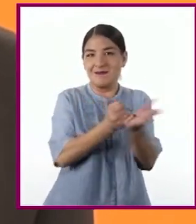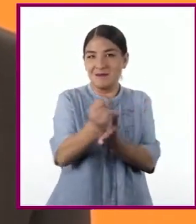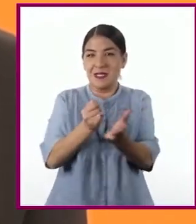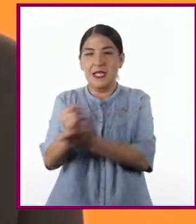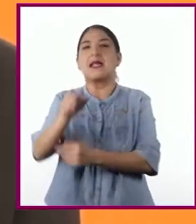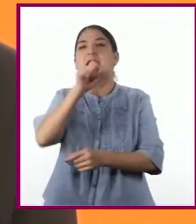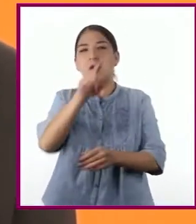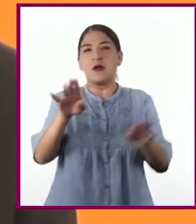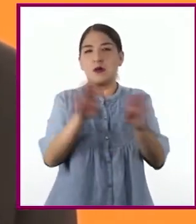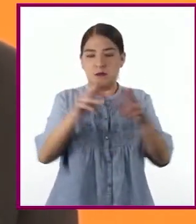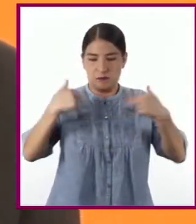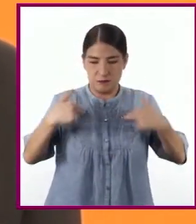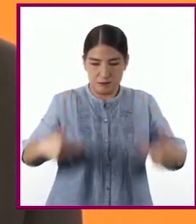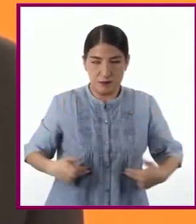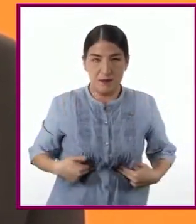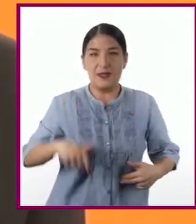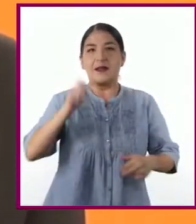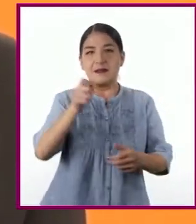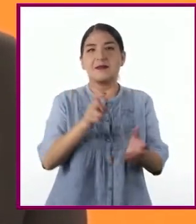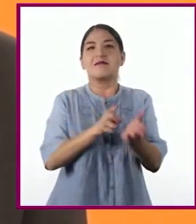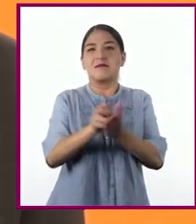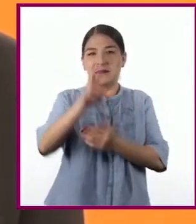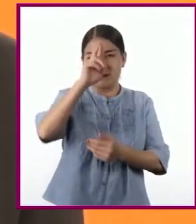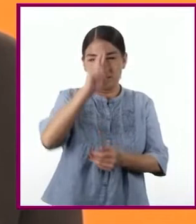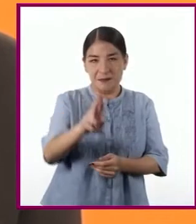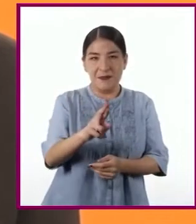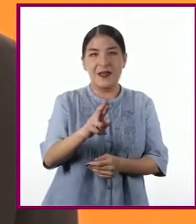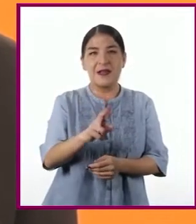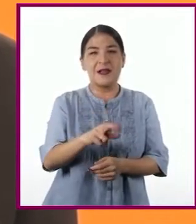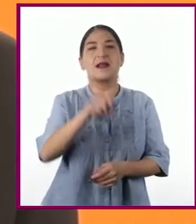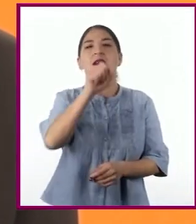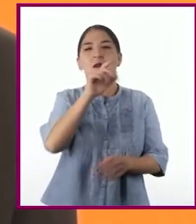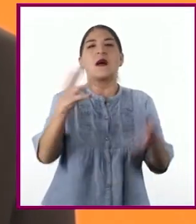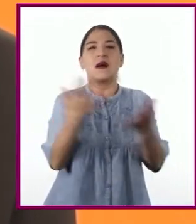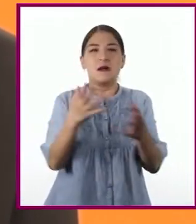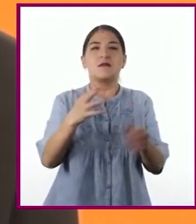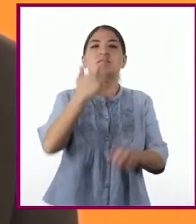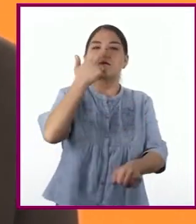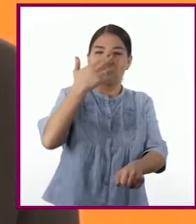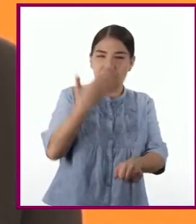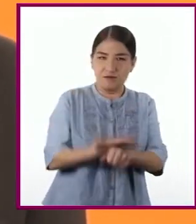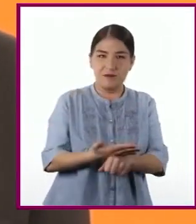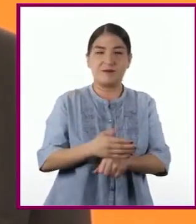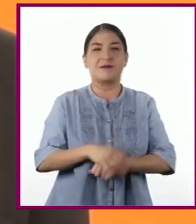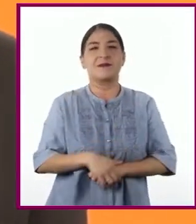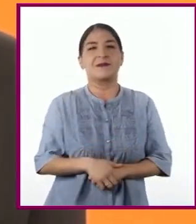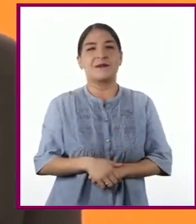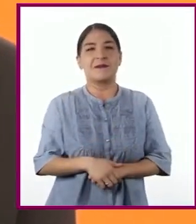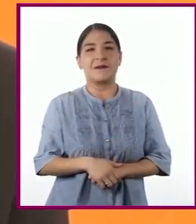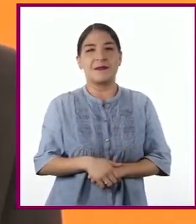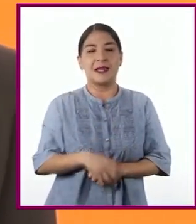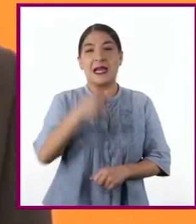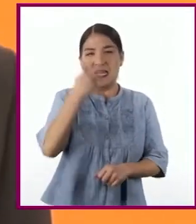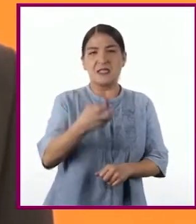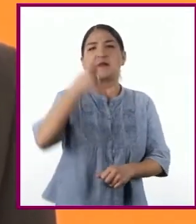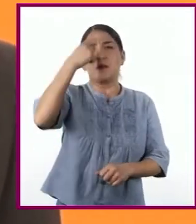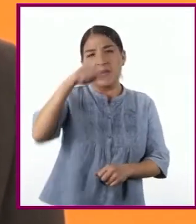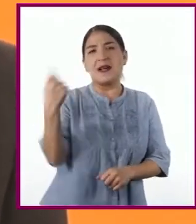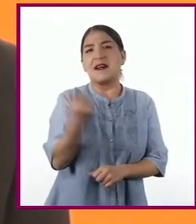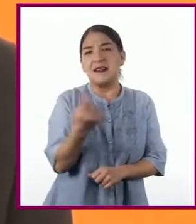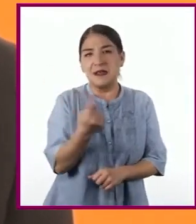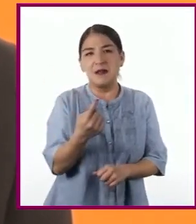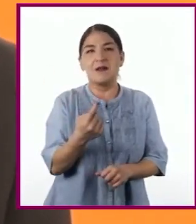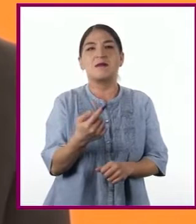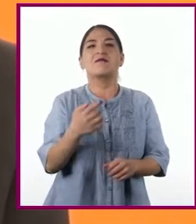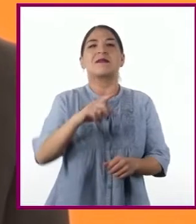dignidad humana y el respeto a los derechos humanos, debe hacerse de manera responsable. Esto deriva en que